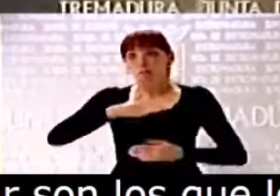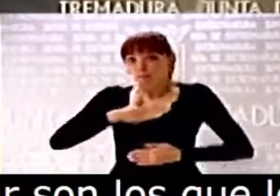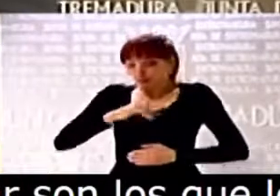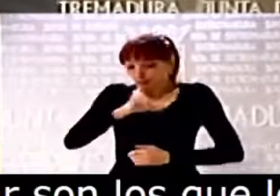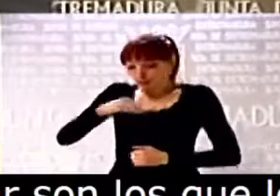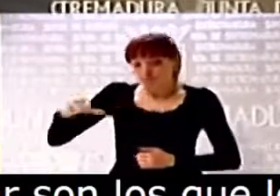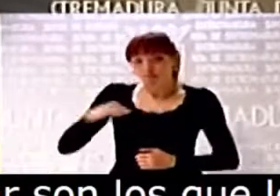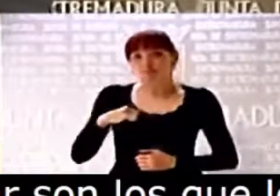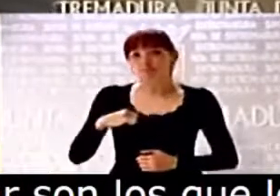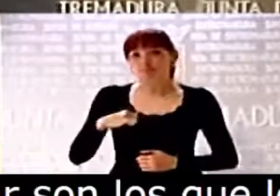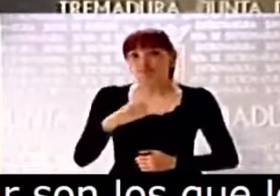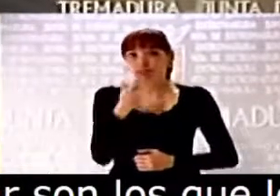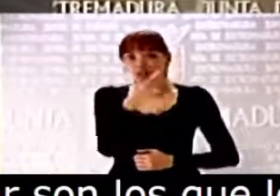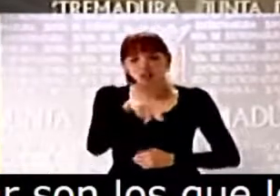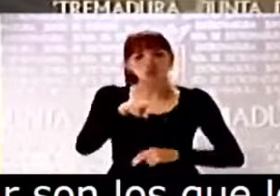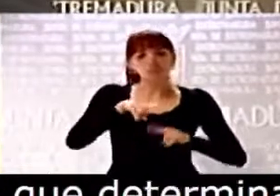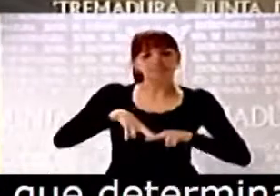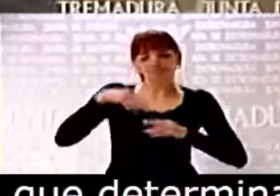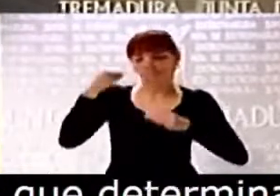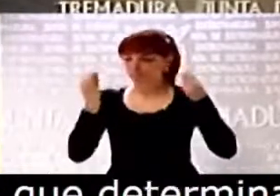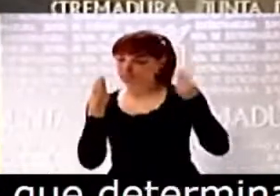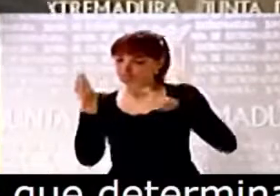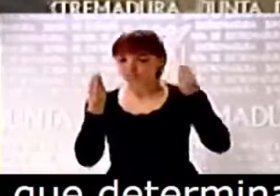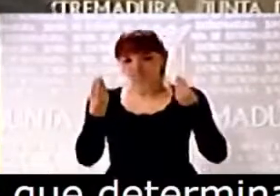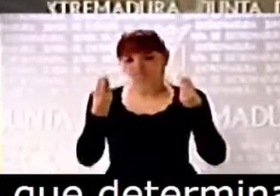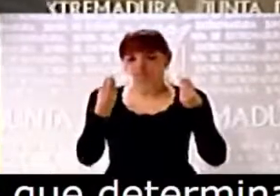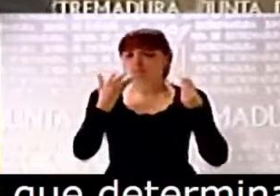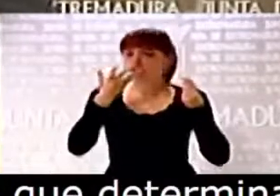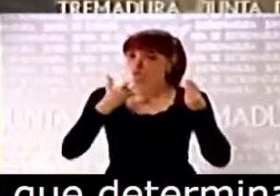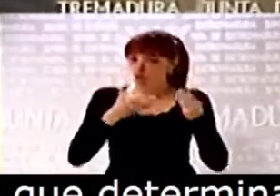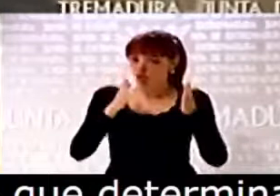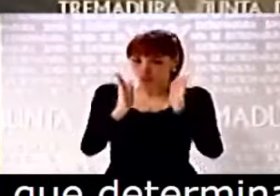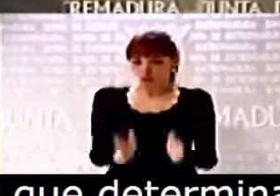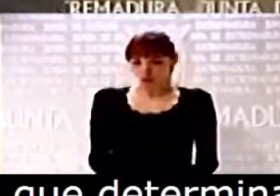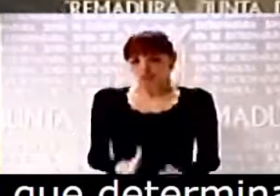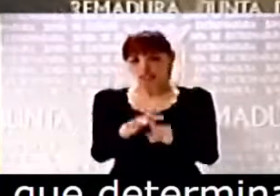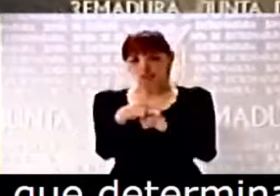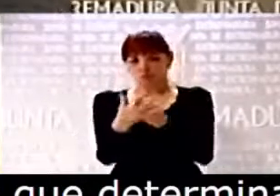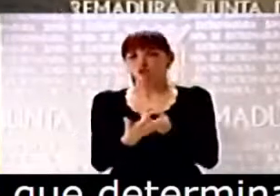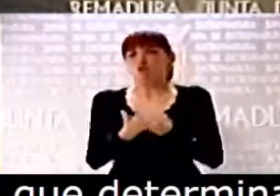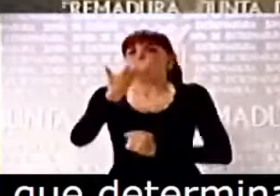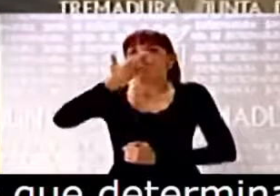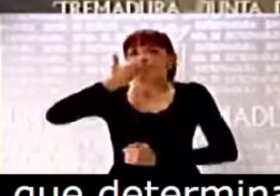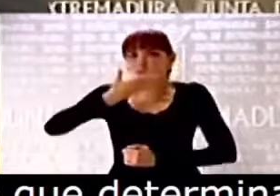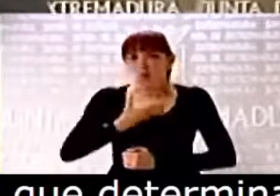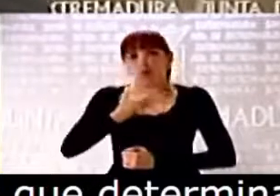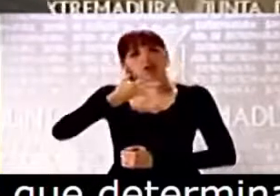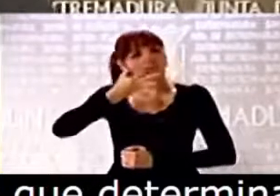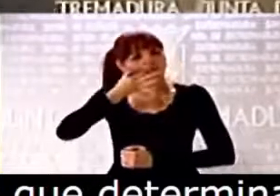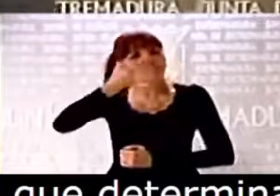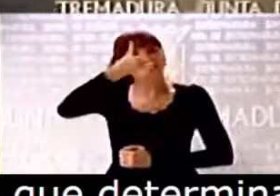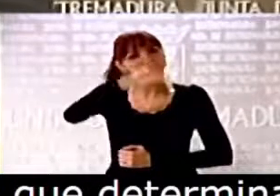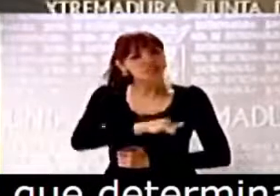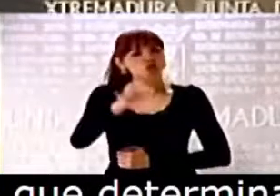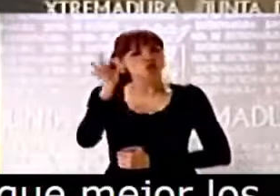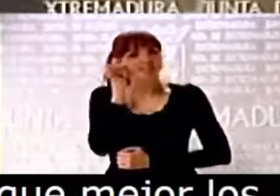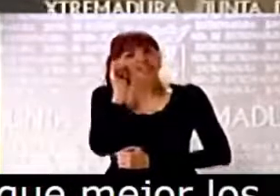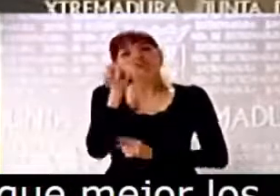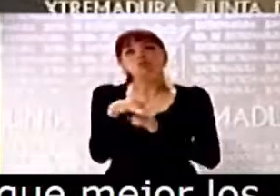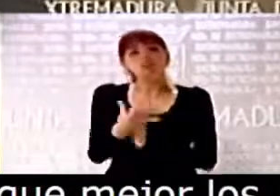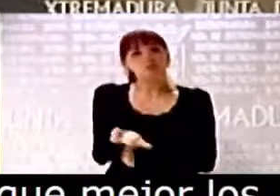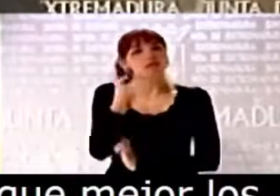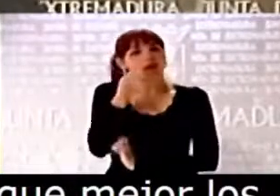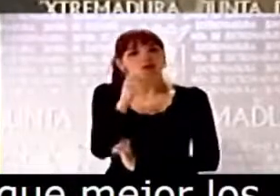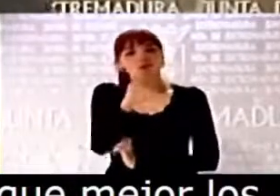profesoras los que evalúen y decidan con el conocimiento exacto de la situación real de ese niño, de esa niña, situación real en